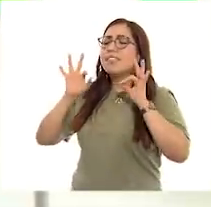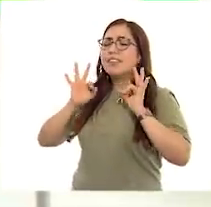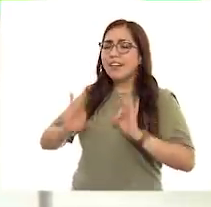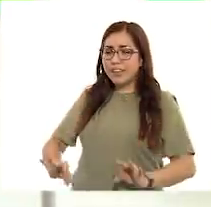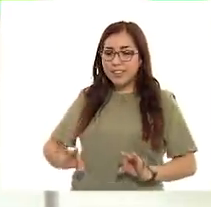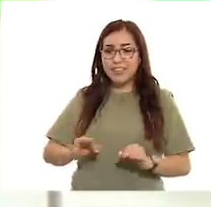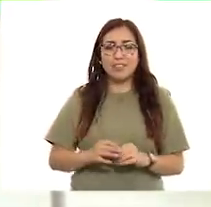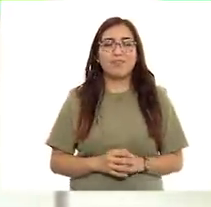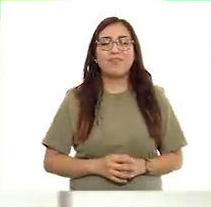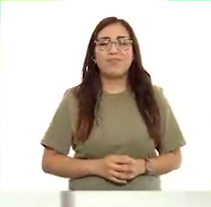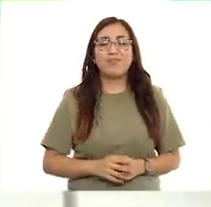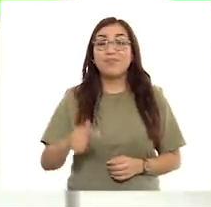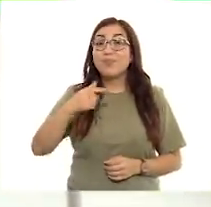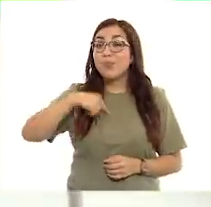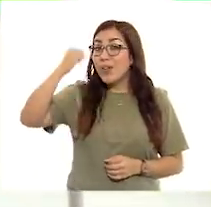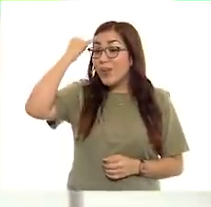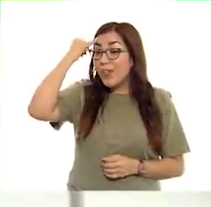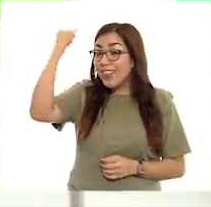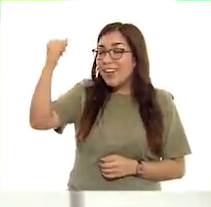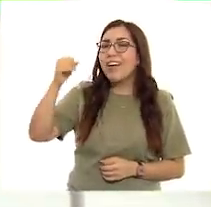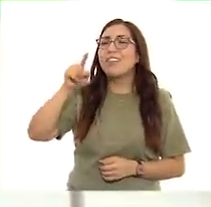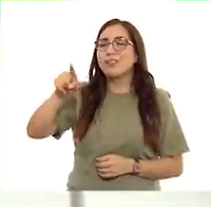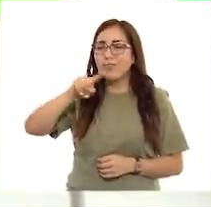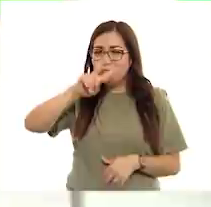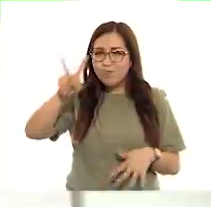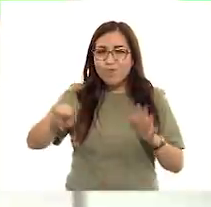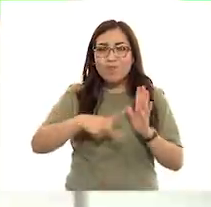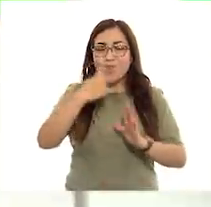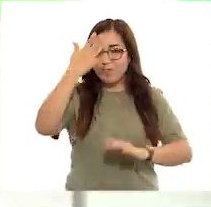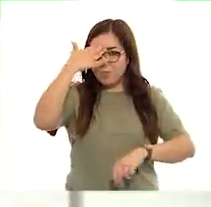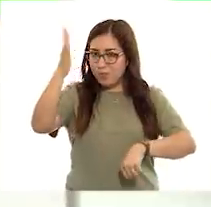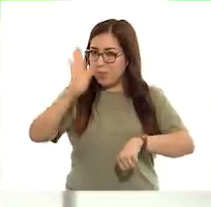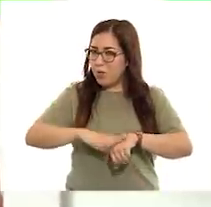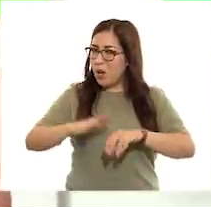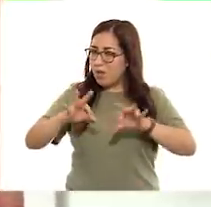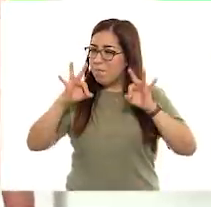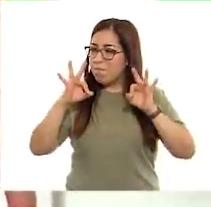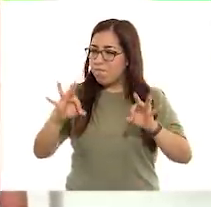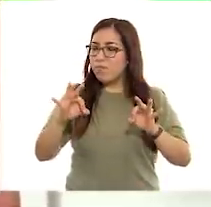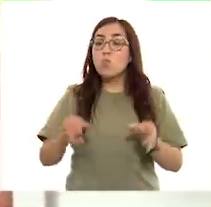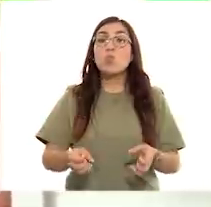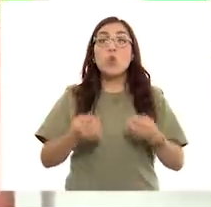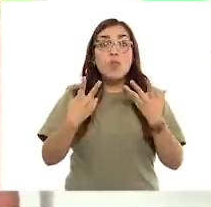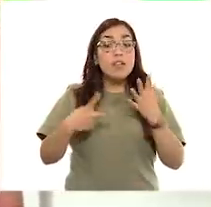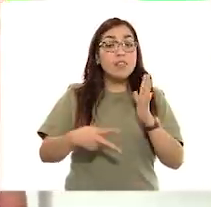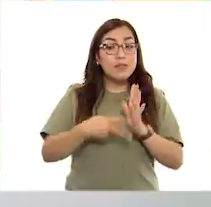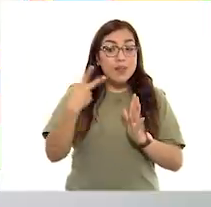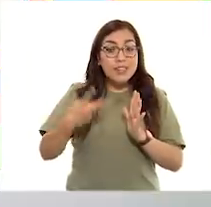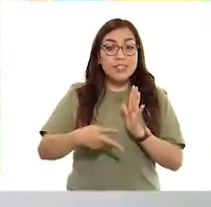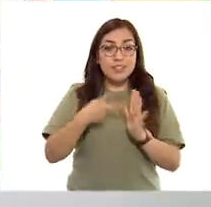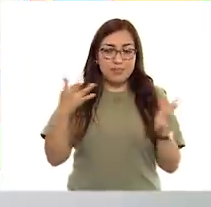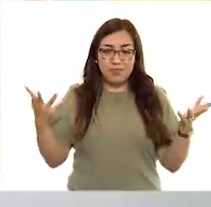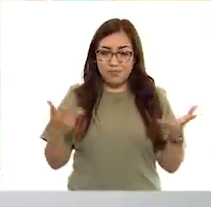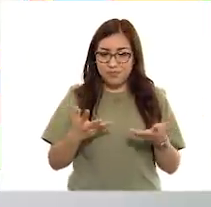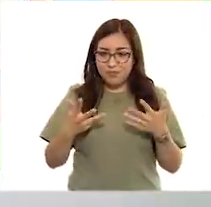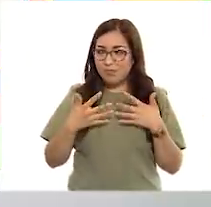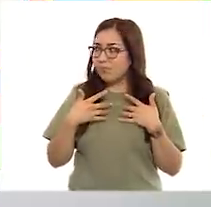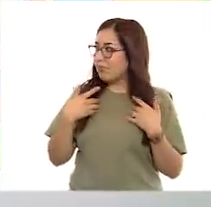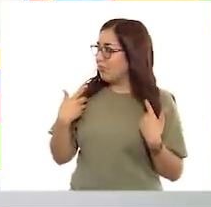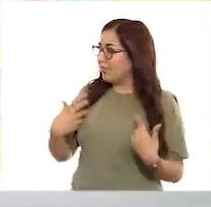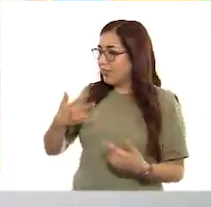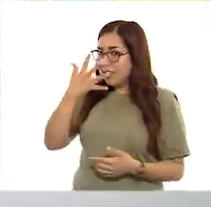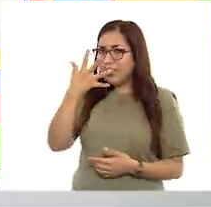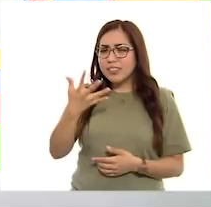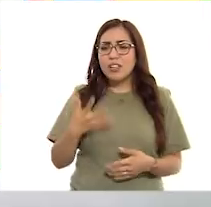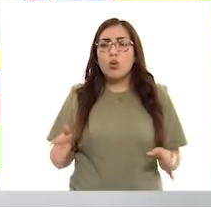Sohar. Tengo una idea para que logres recordar cuántas veces tienes que repetir el movimiento. ¿En serio?